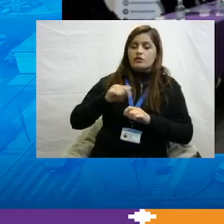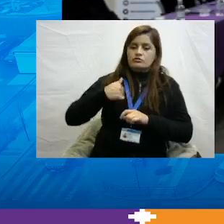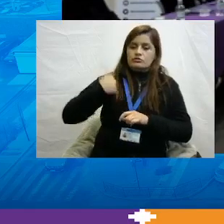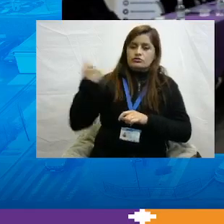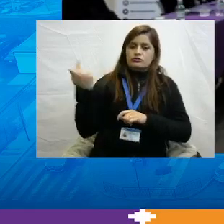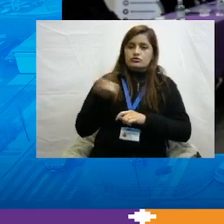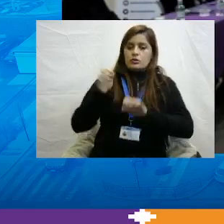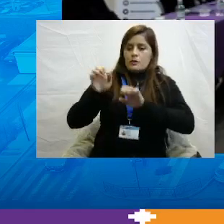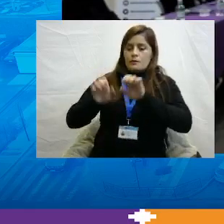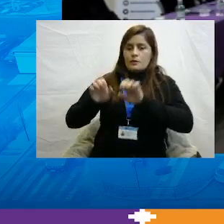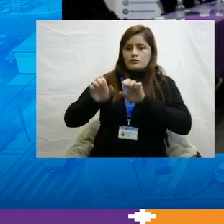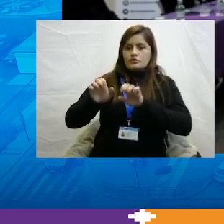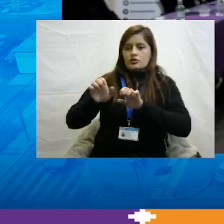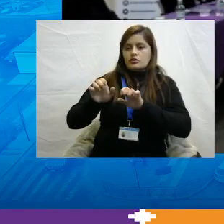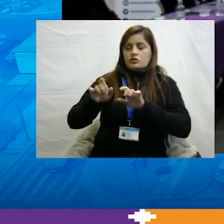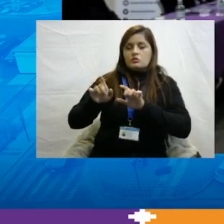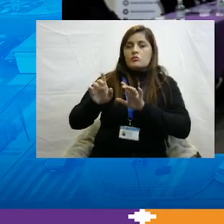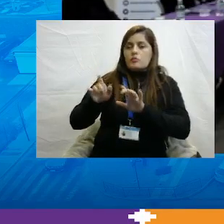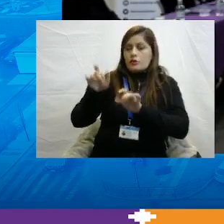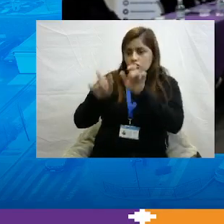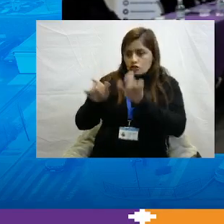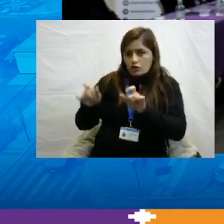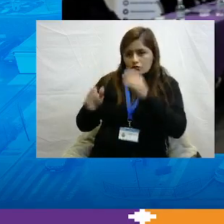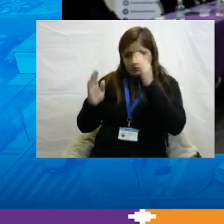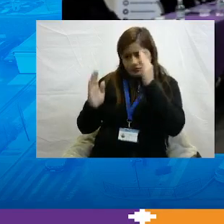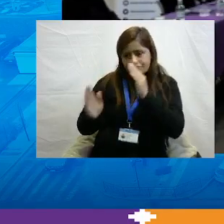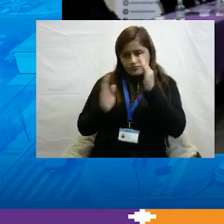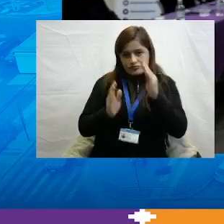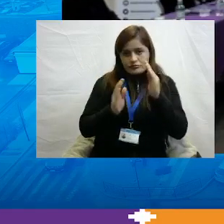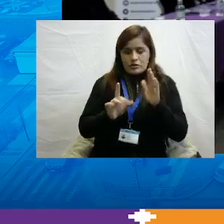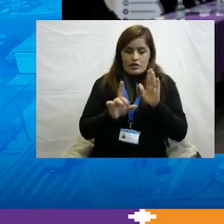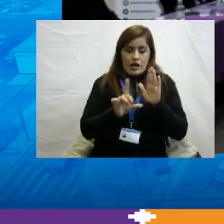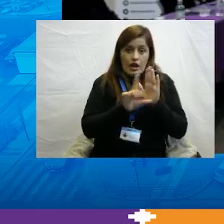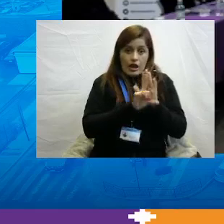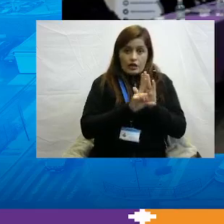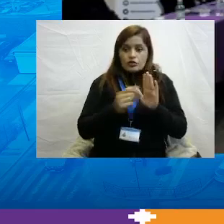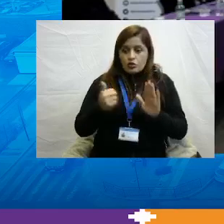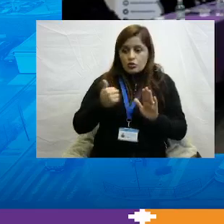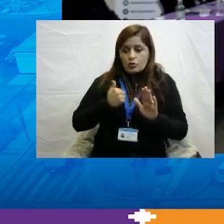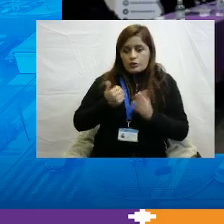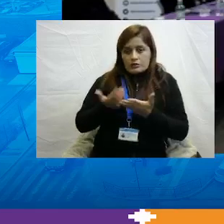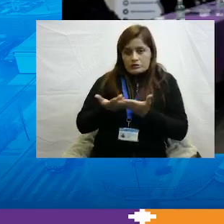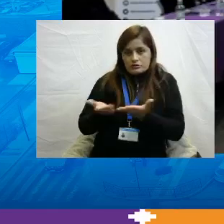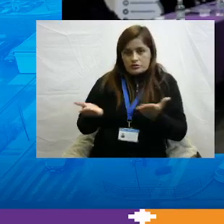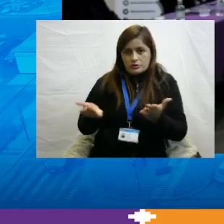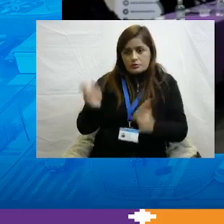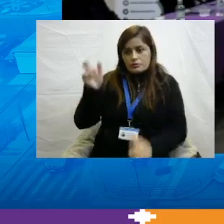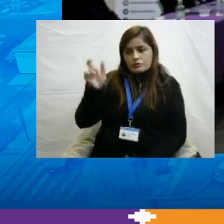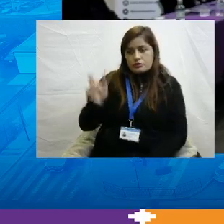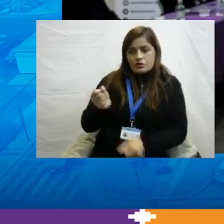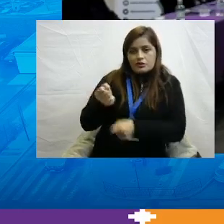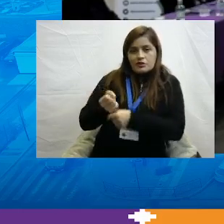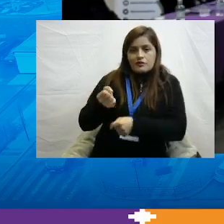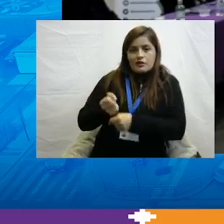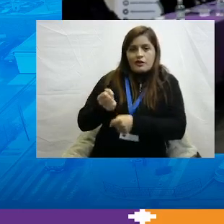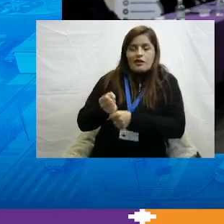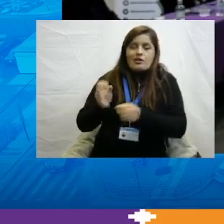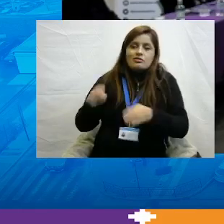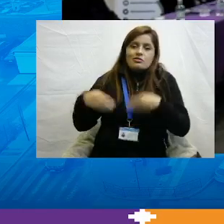y si como concejales podemos ayudar en que dentro de la ley dar esta facilidad a un trabajador que ha